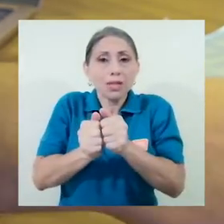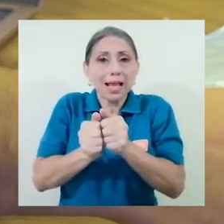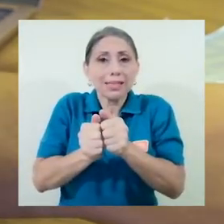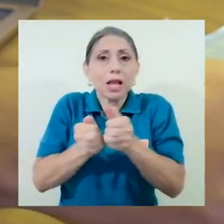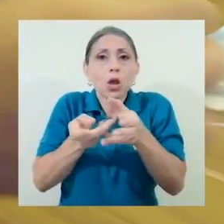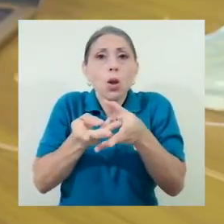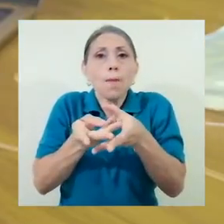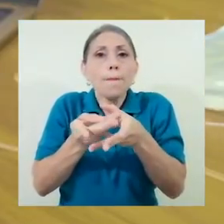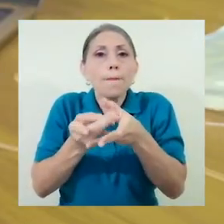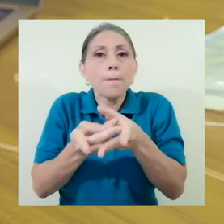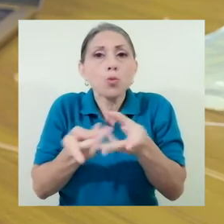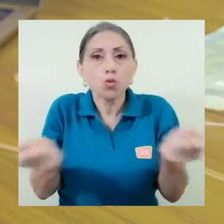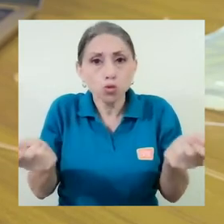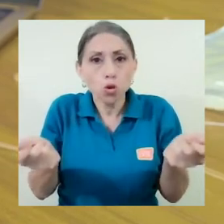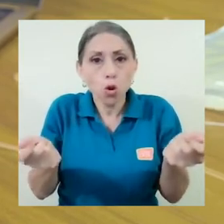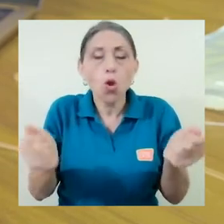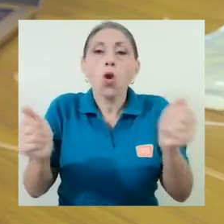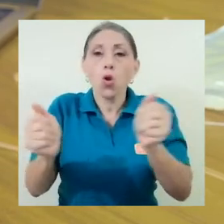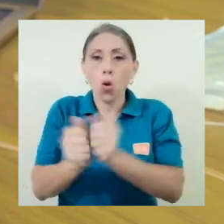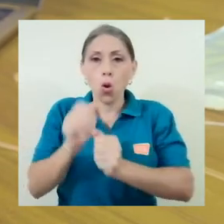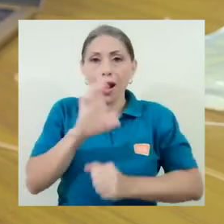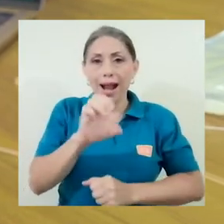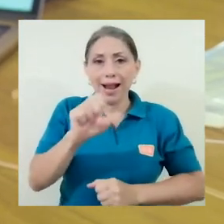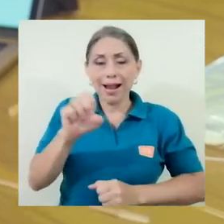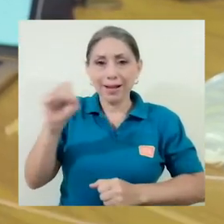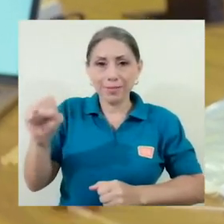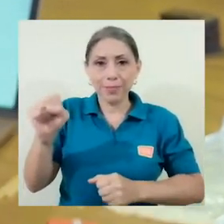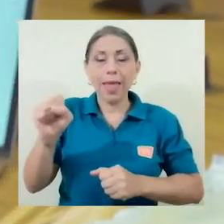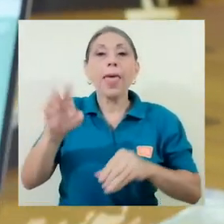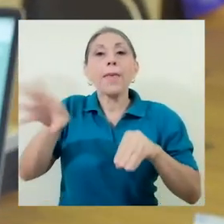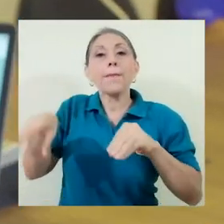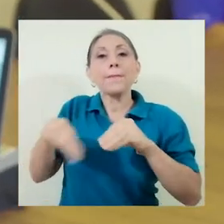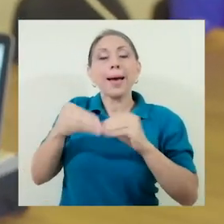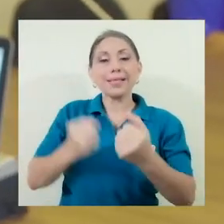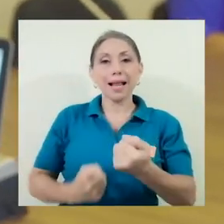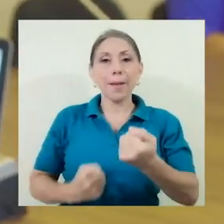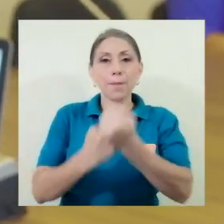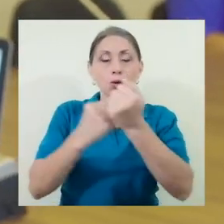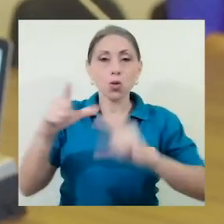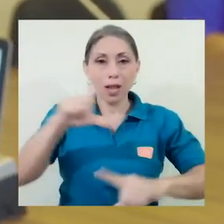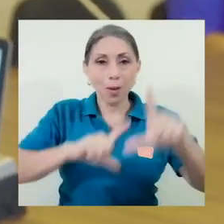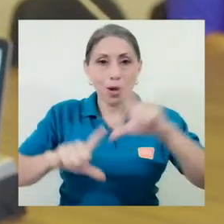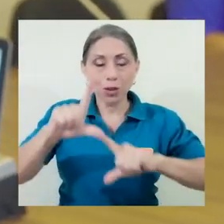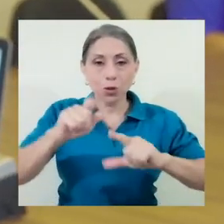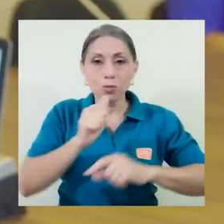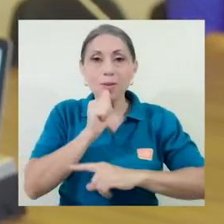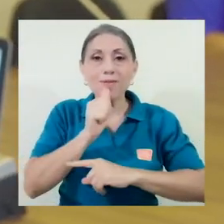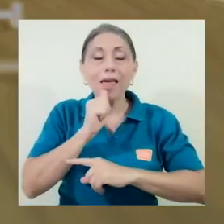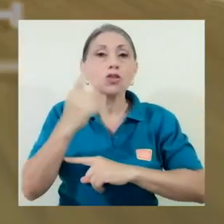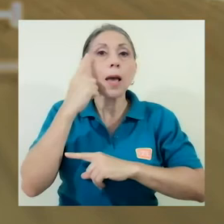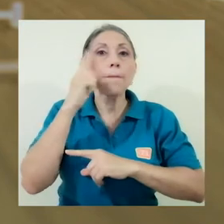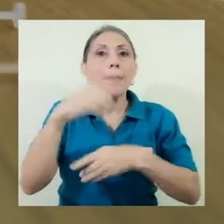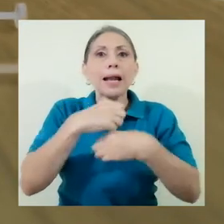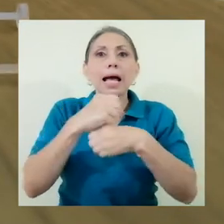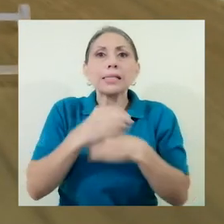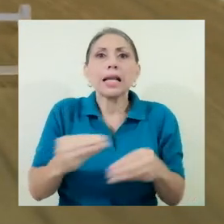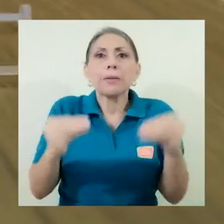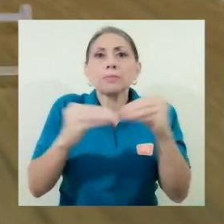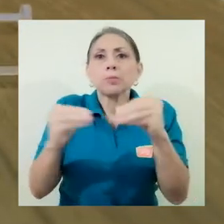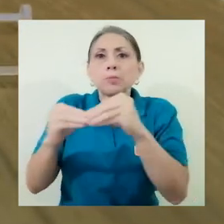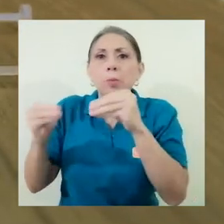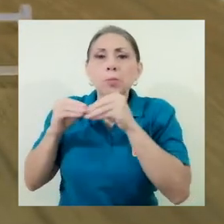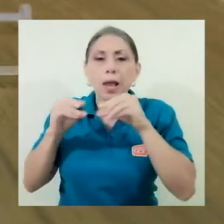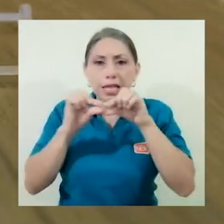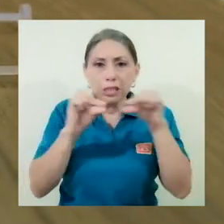con el acompañamiento de la caja costarricense del seguro social más el apoyo de laboratorios privados para masificar la